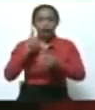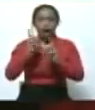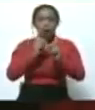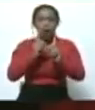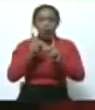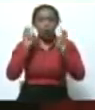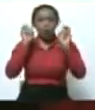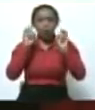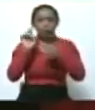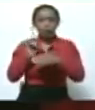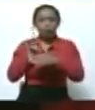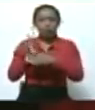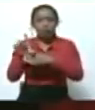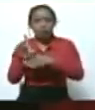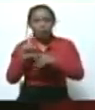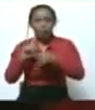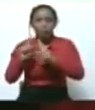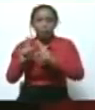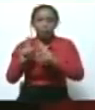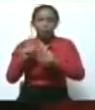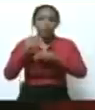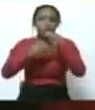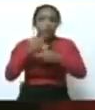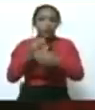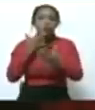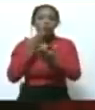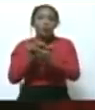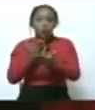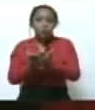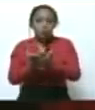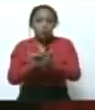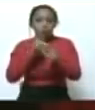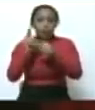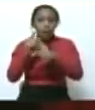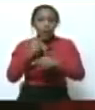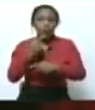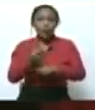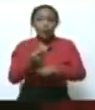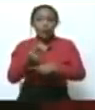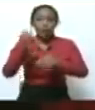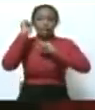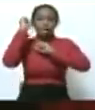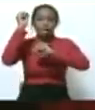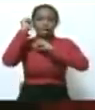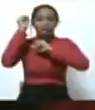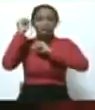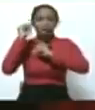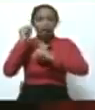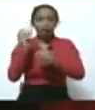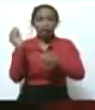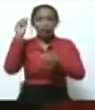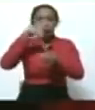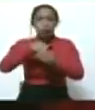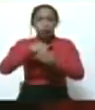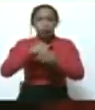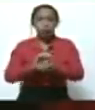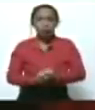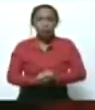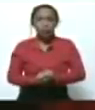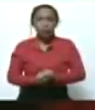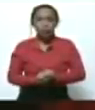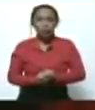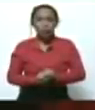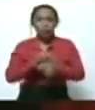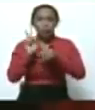sectores. Hubo la solicitud por parte de ellos, el reclamo, y fueron incorporados. De